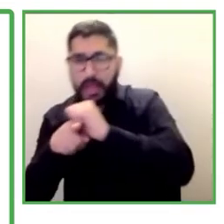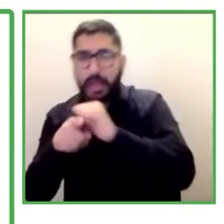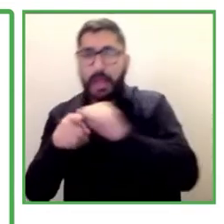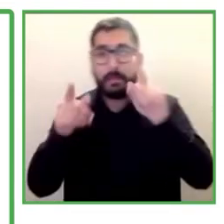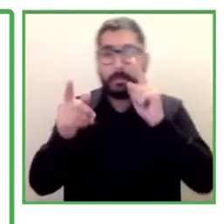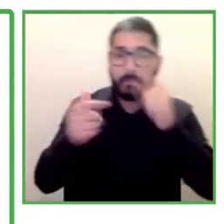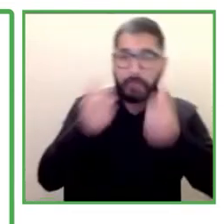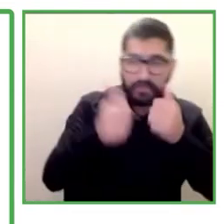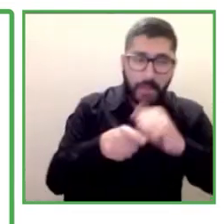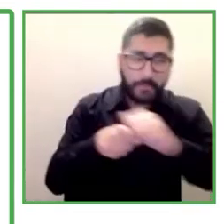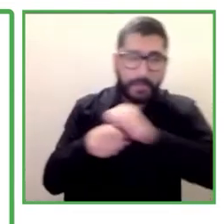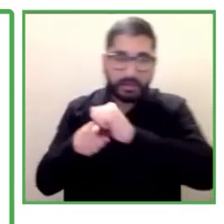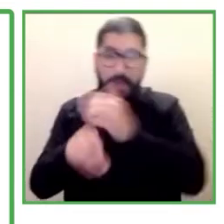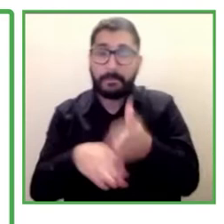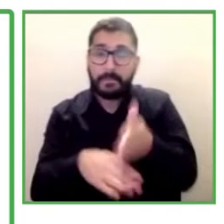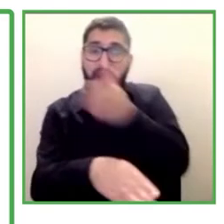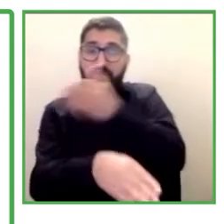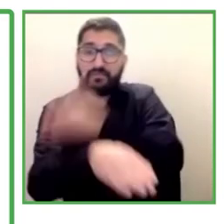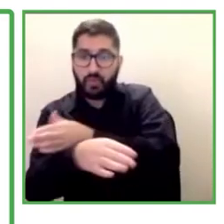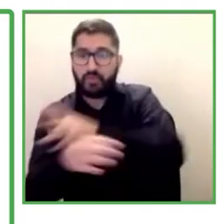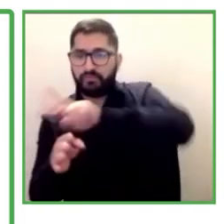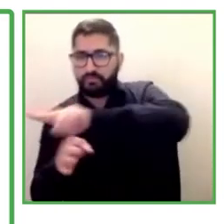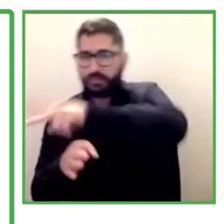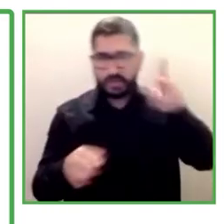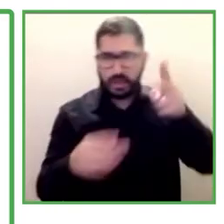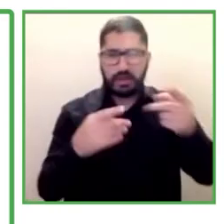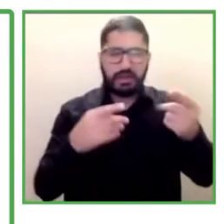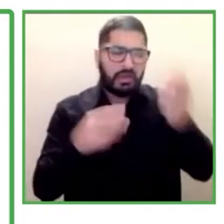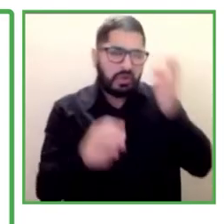generalización. Mientras que en el examen tipo test